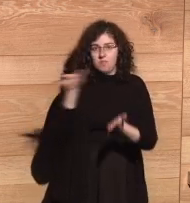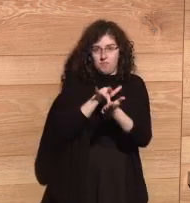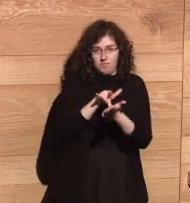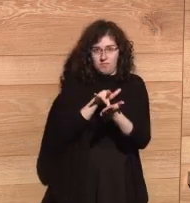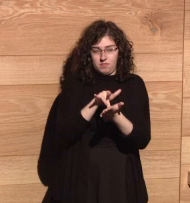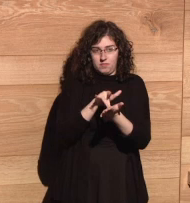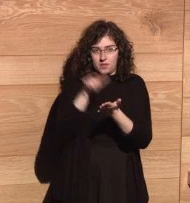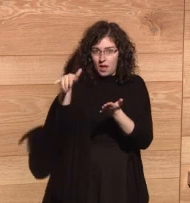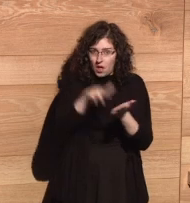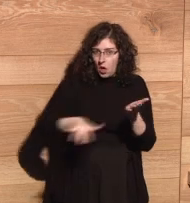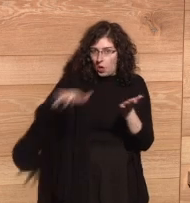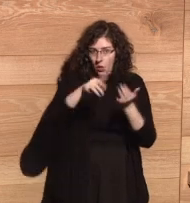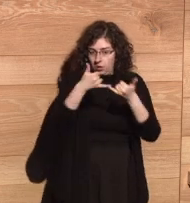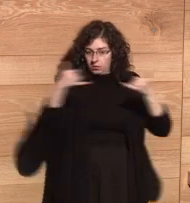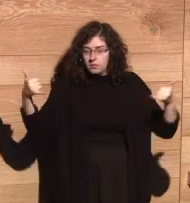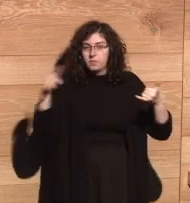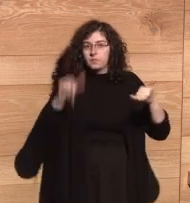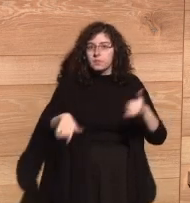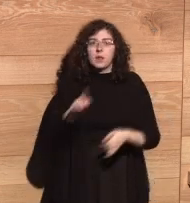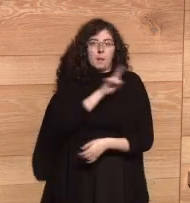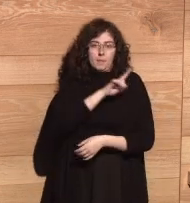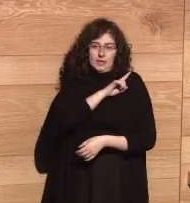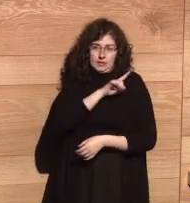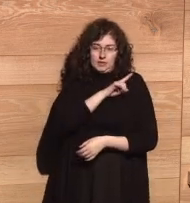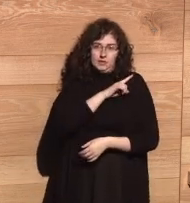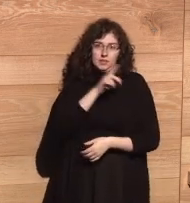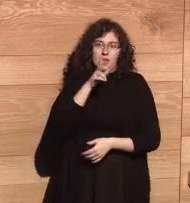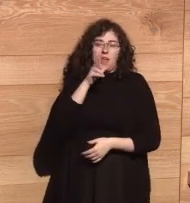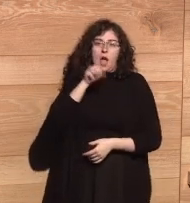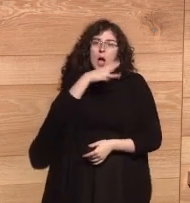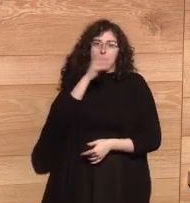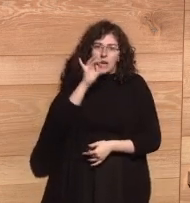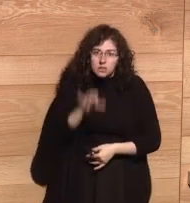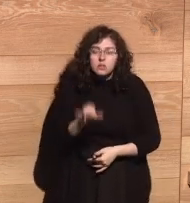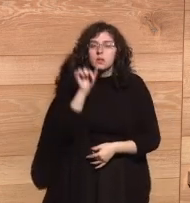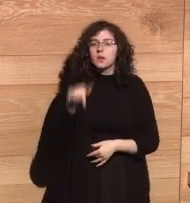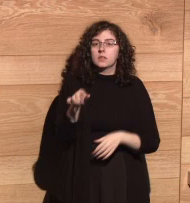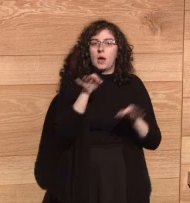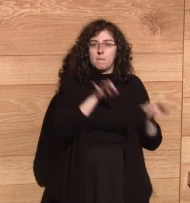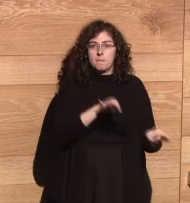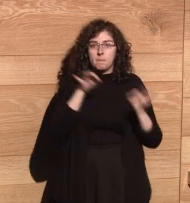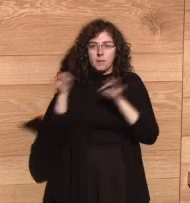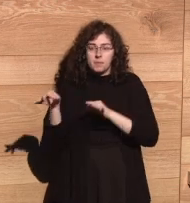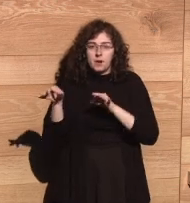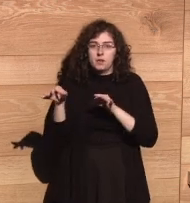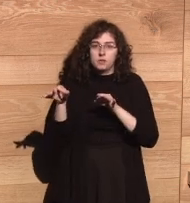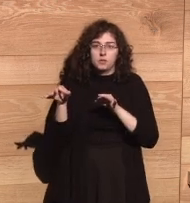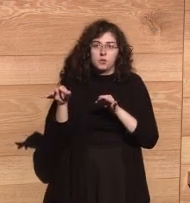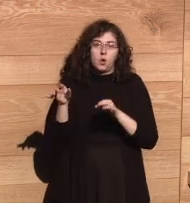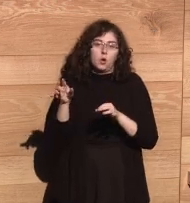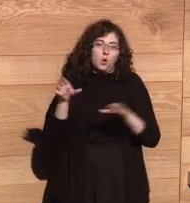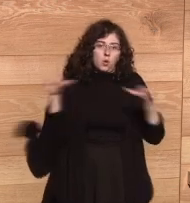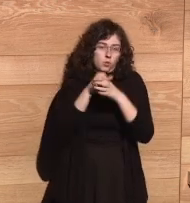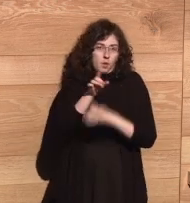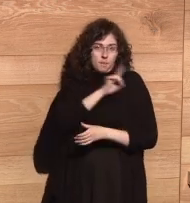de... Sí, claro, estos son militantes de Hamás que se están preparando pues para una operación